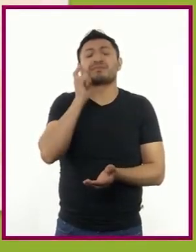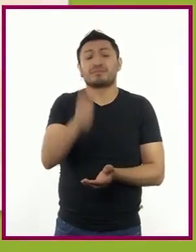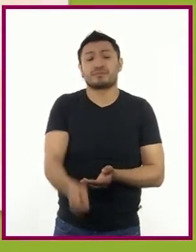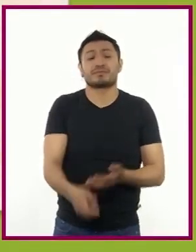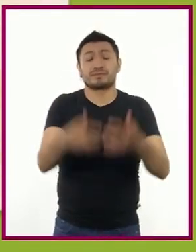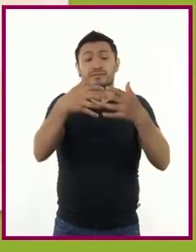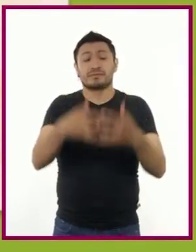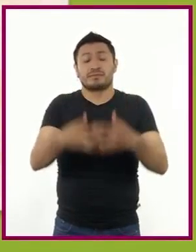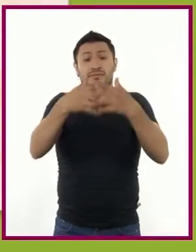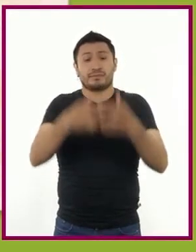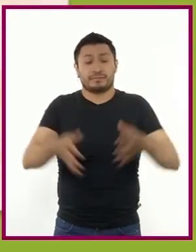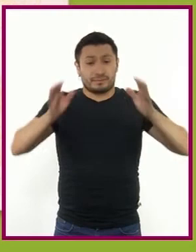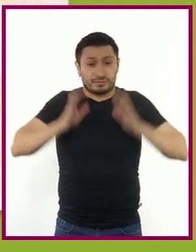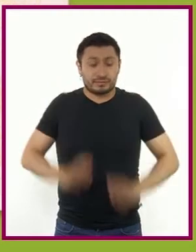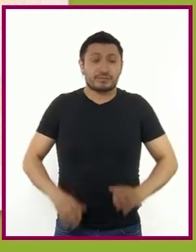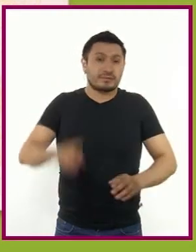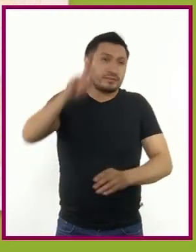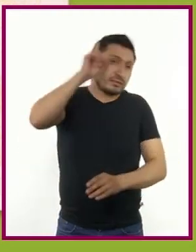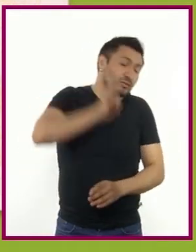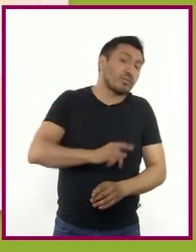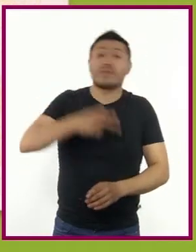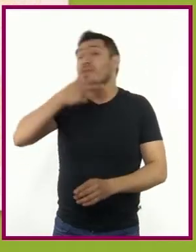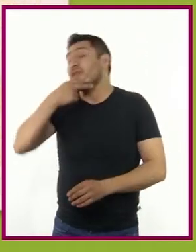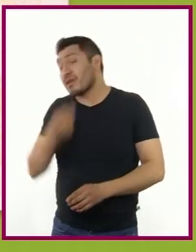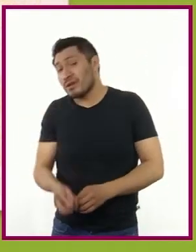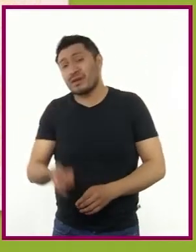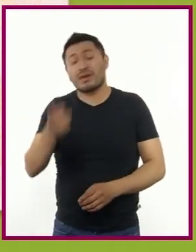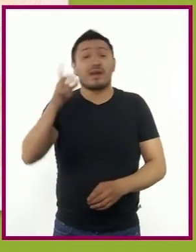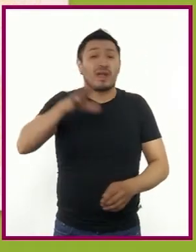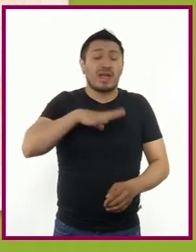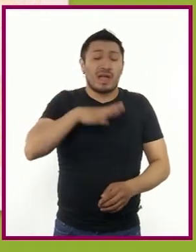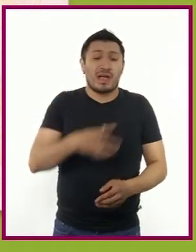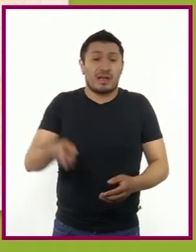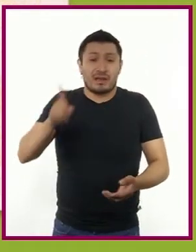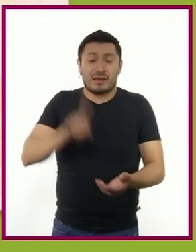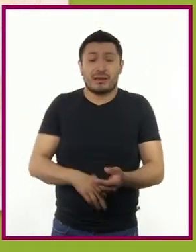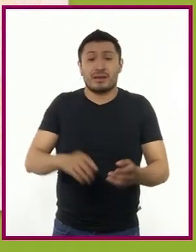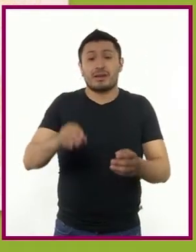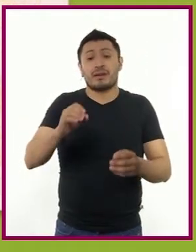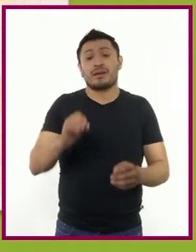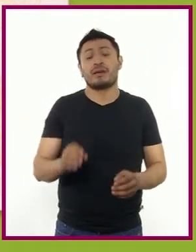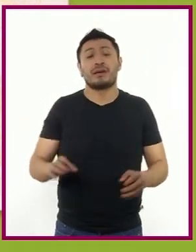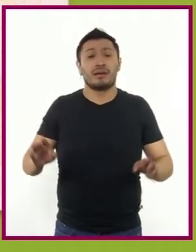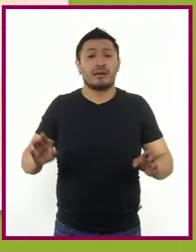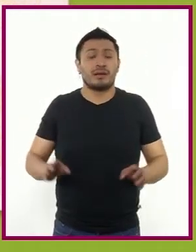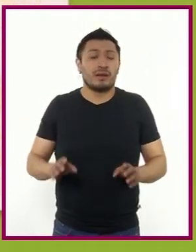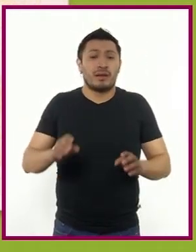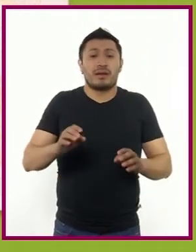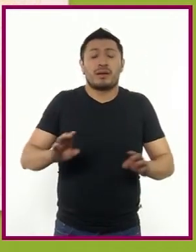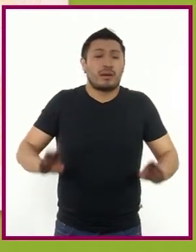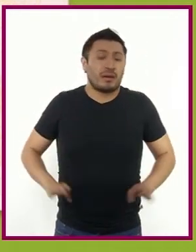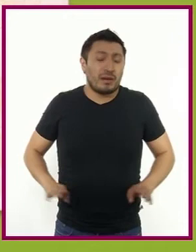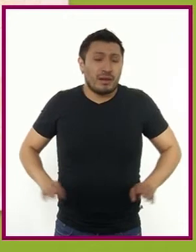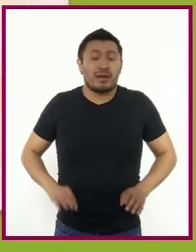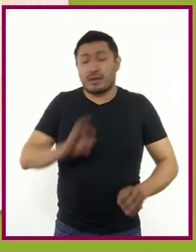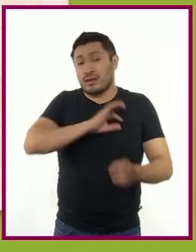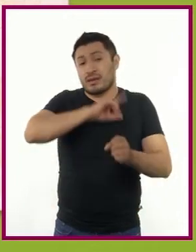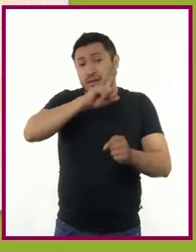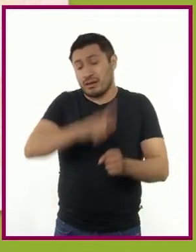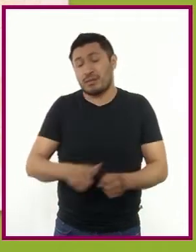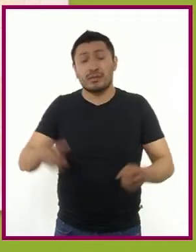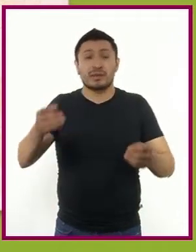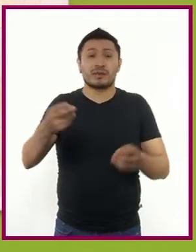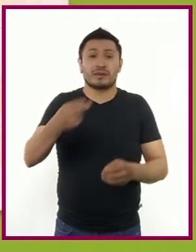sistemas reproductores femenino y masculino están formados por órganos especializados que permiten, entre